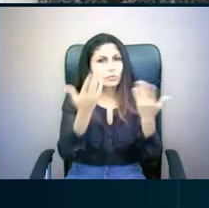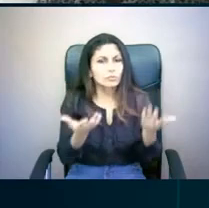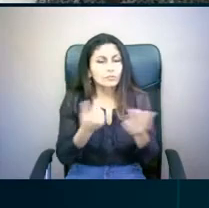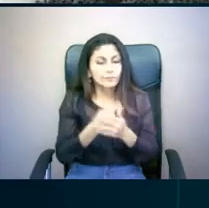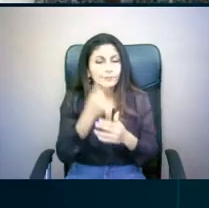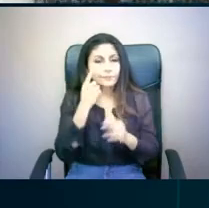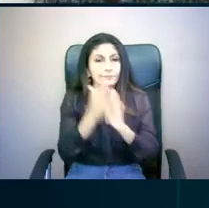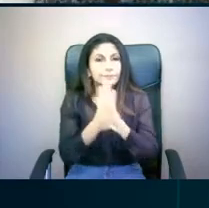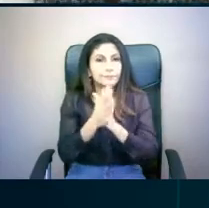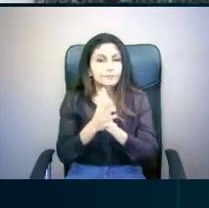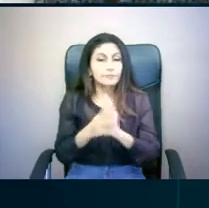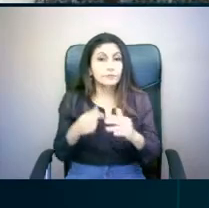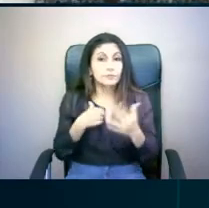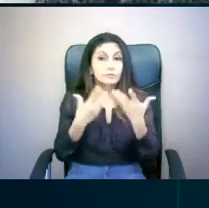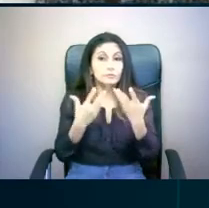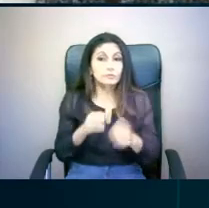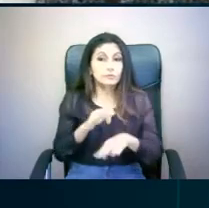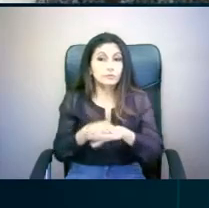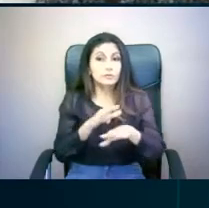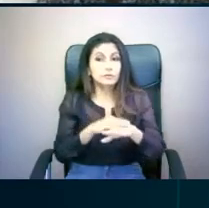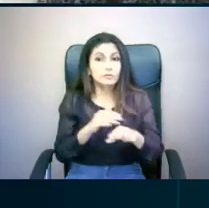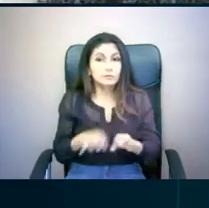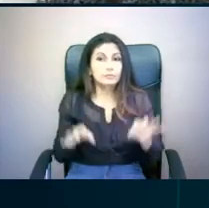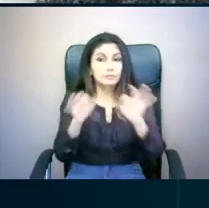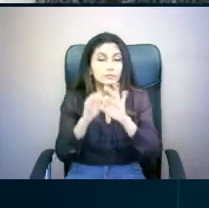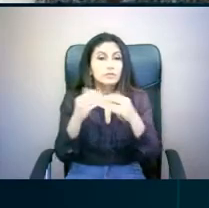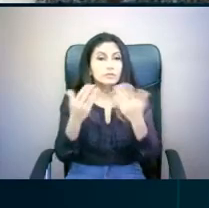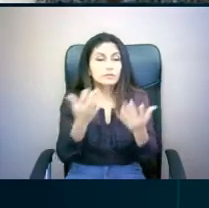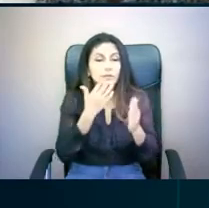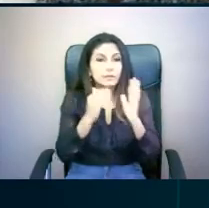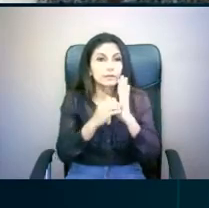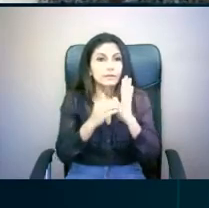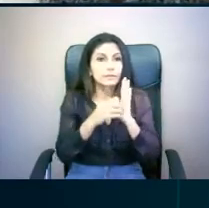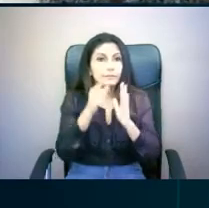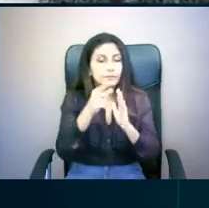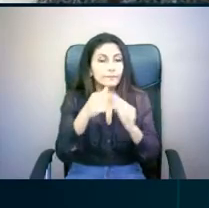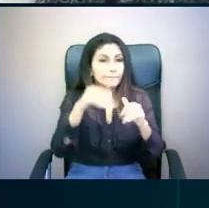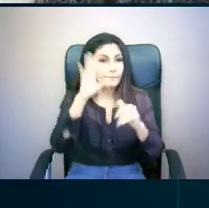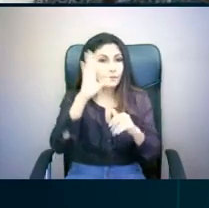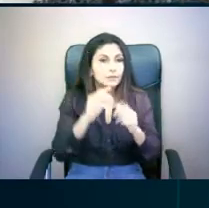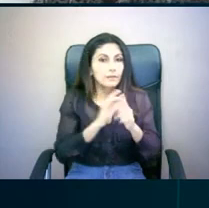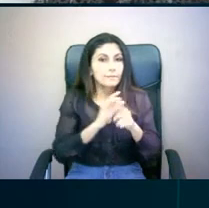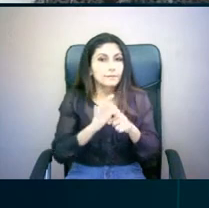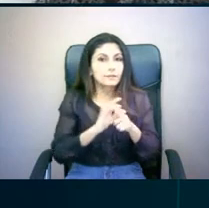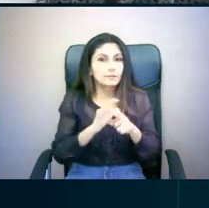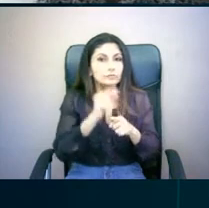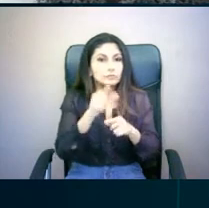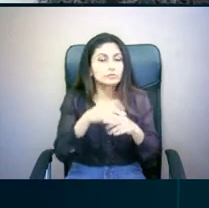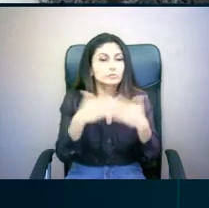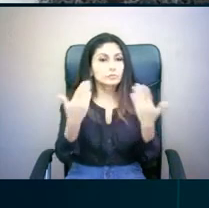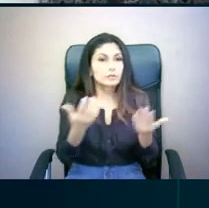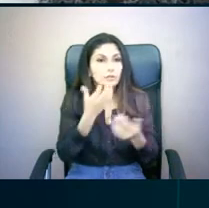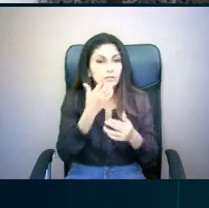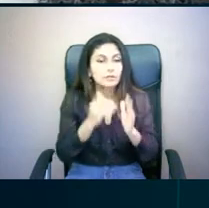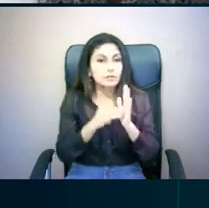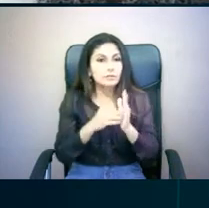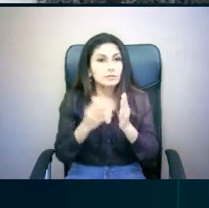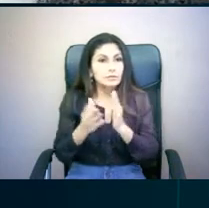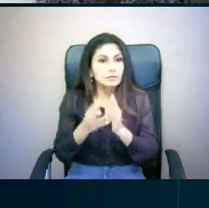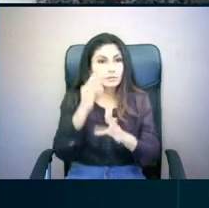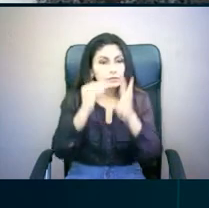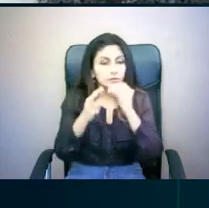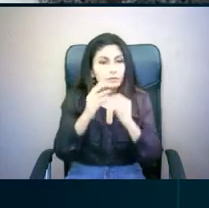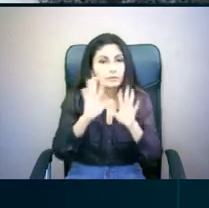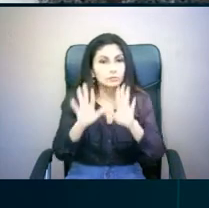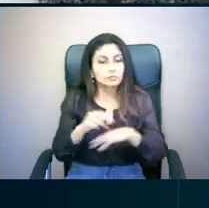también hacer una acotación importante y es que este ejemplo, puntualmente esta aplicación, está, digamos, con unas lecciones aprendidas en lenguaje